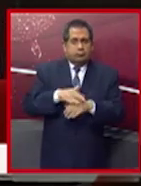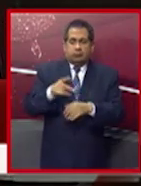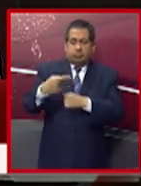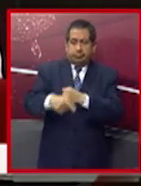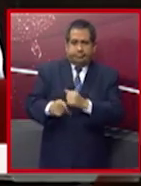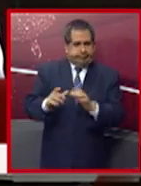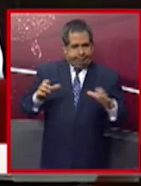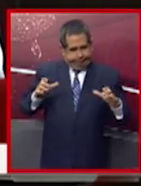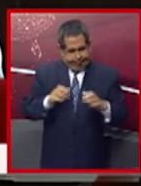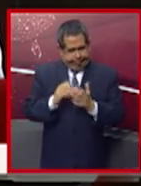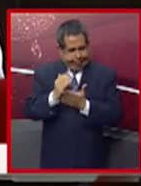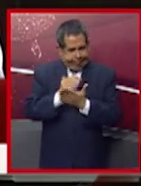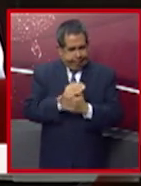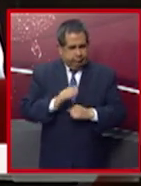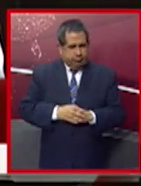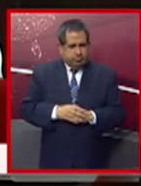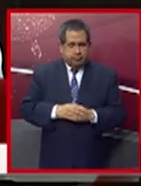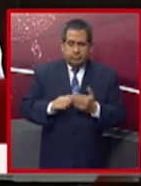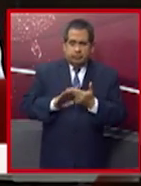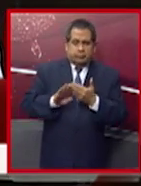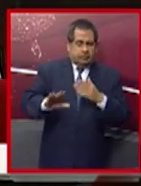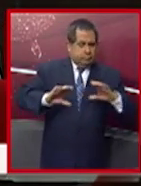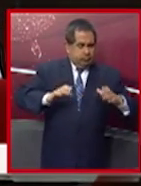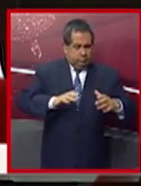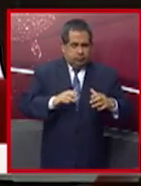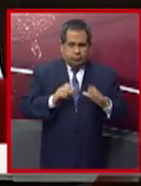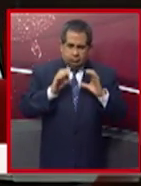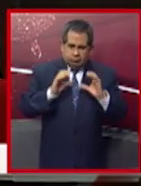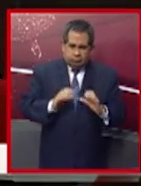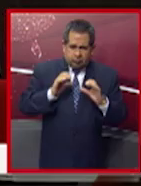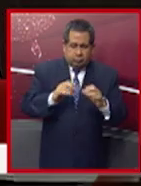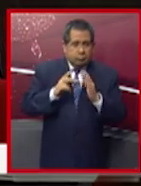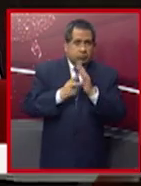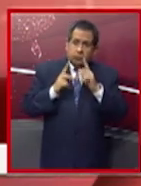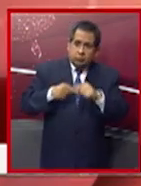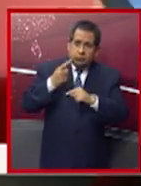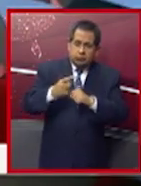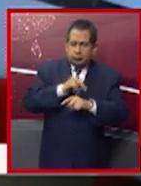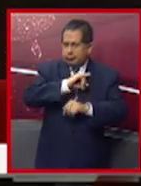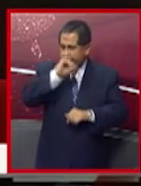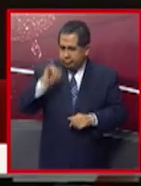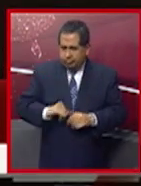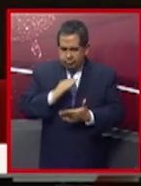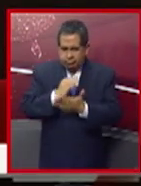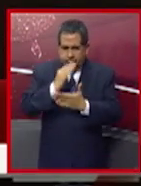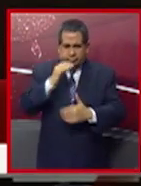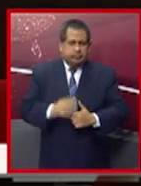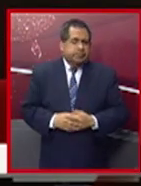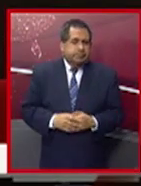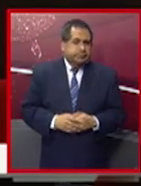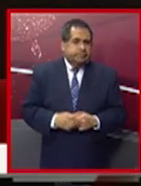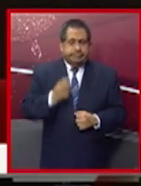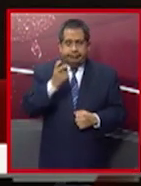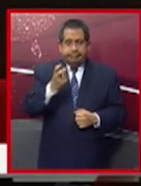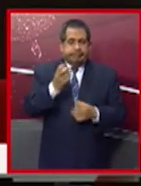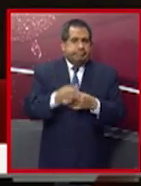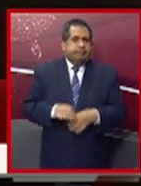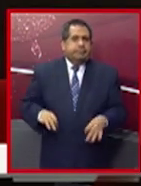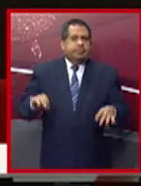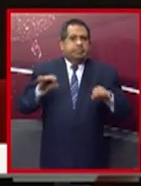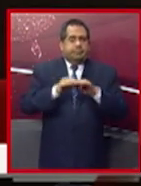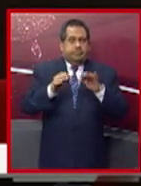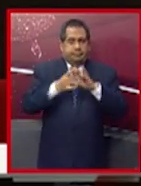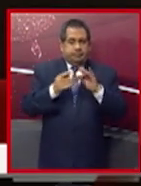de riesgo, alejarlas de que les suceda otra vez, nunca más. Y por eso es importante